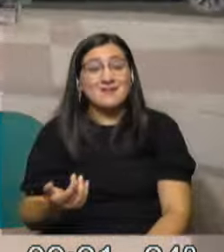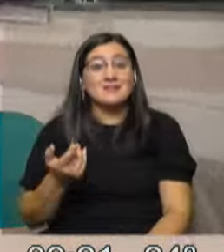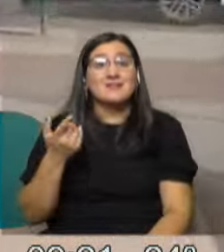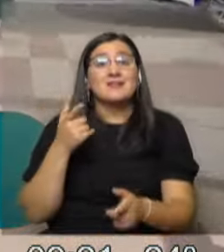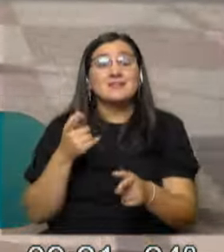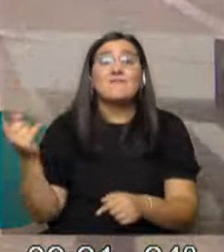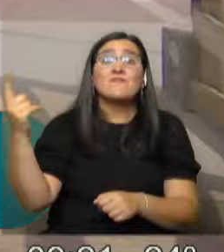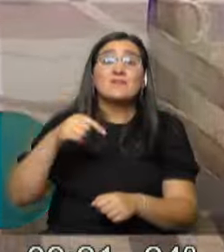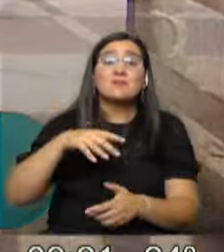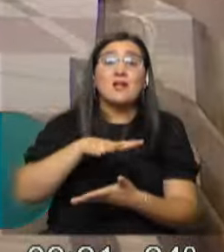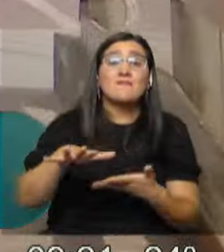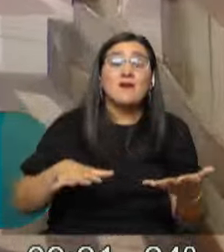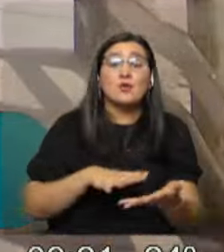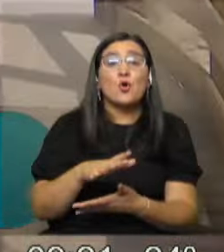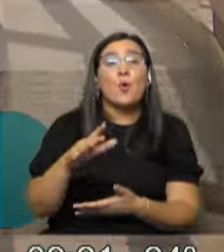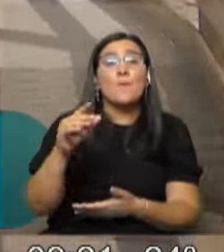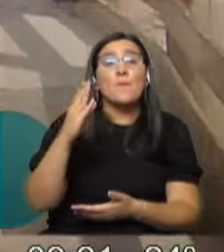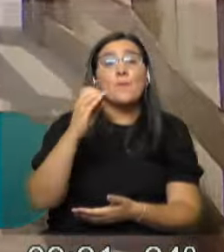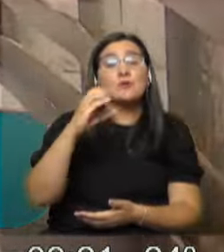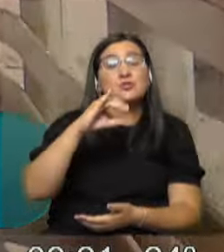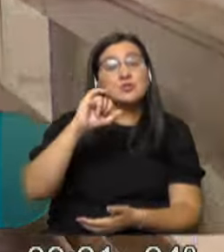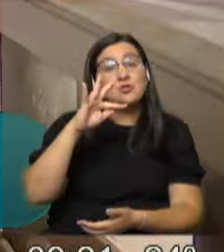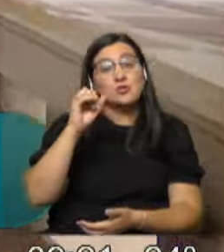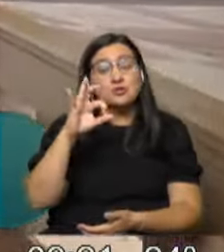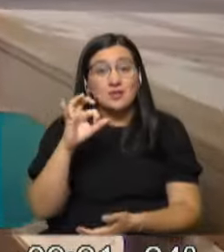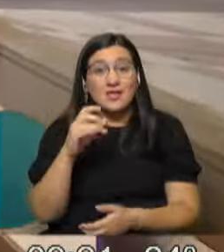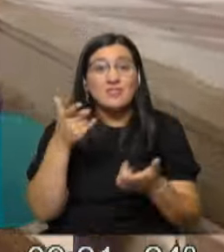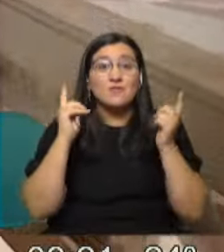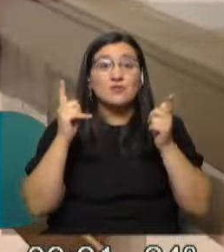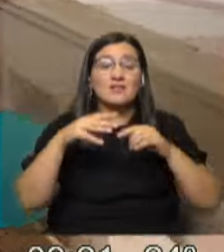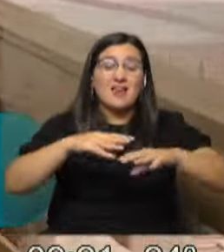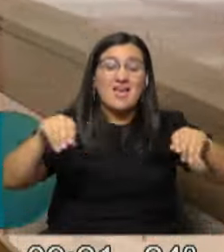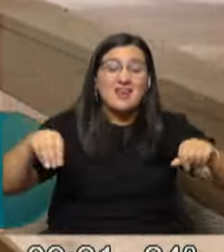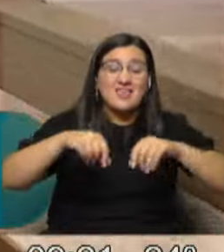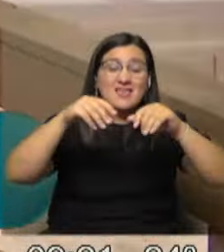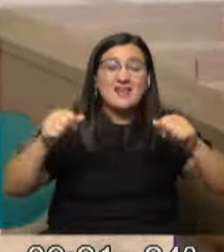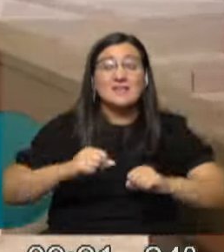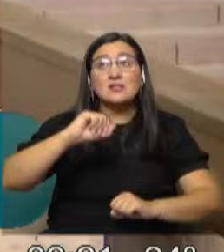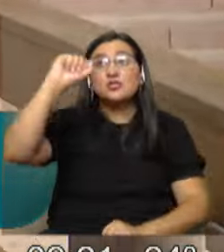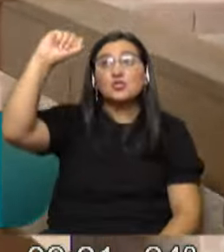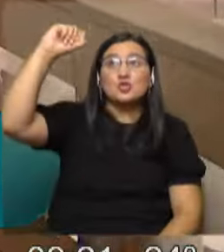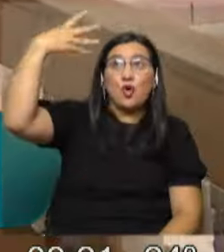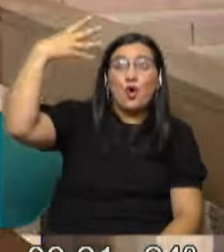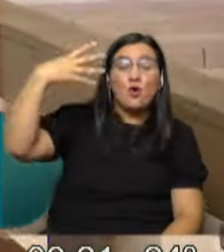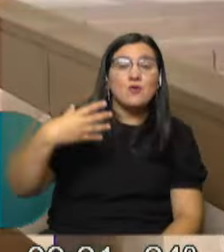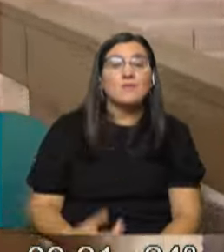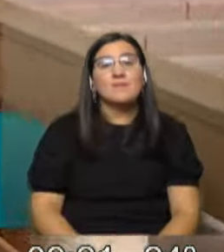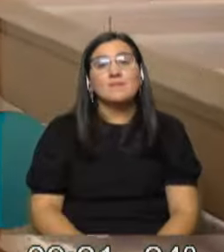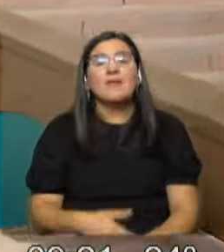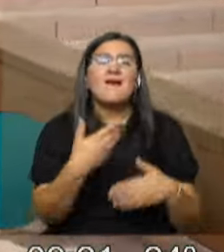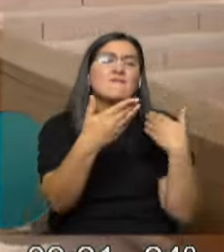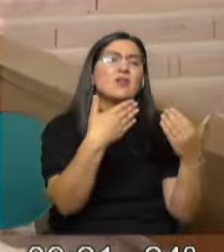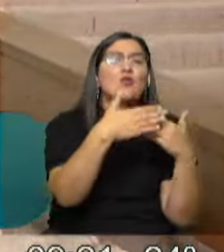así que venimos aquí al barrio Pocitos a disfrutar de la arena, a disfrutar del sol y, por supuesto, a conversar con los vecinos y con las vecinas, quienes